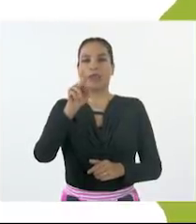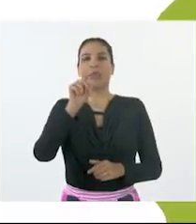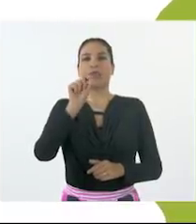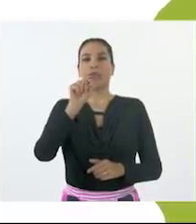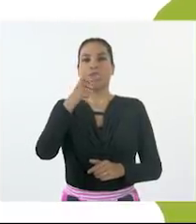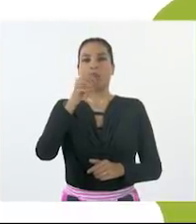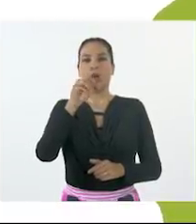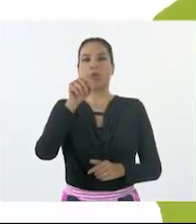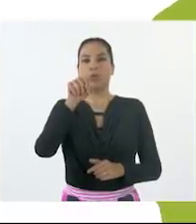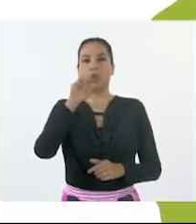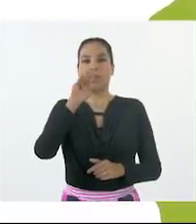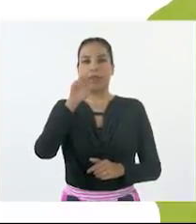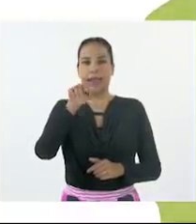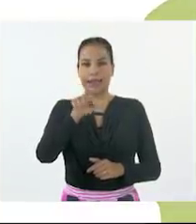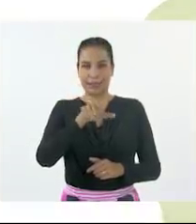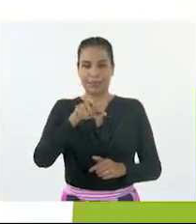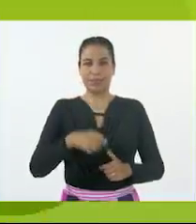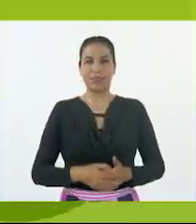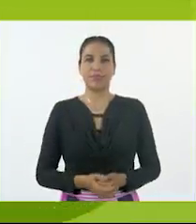aprendeencasa.cep.gob.mx.